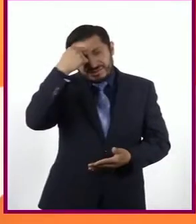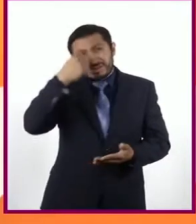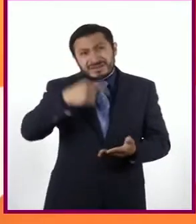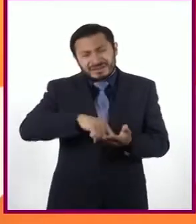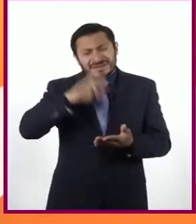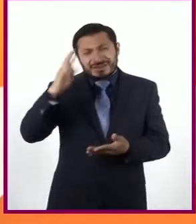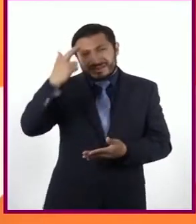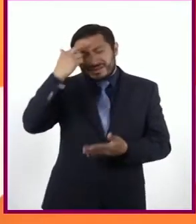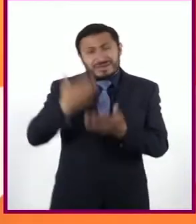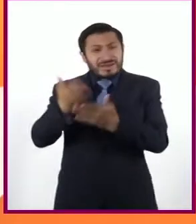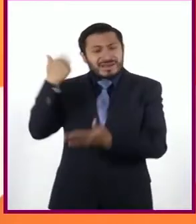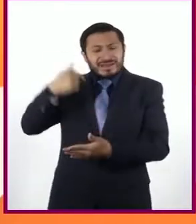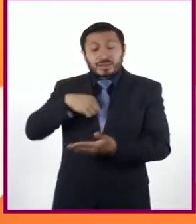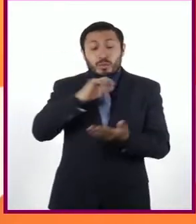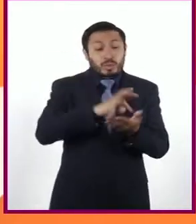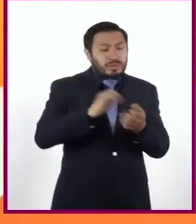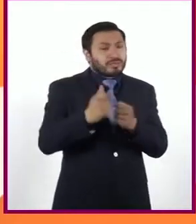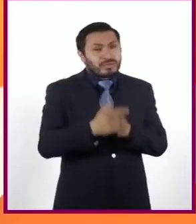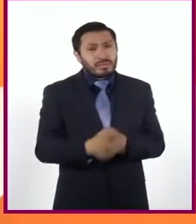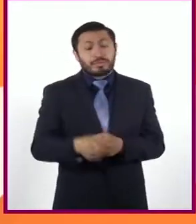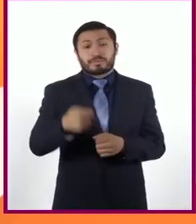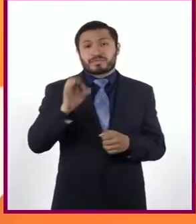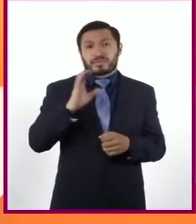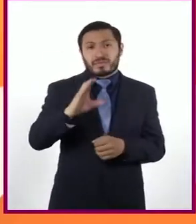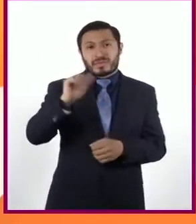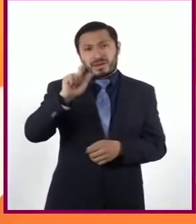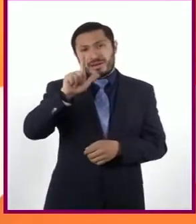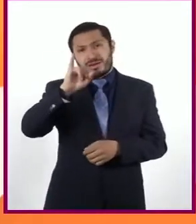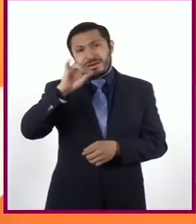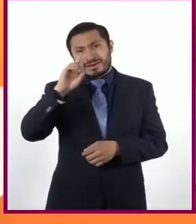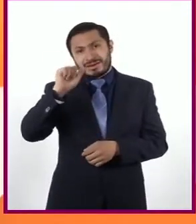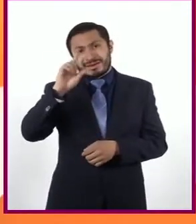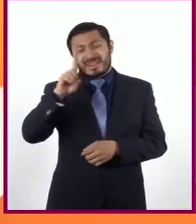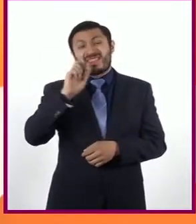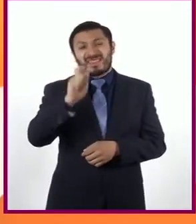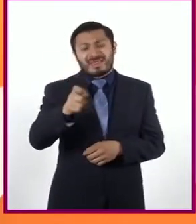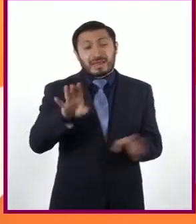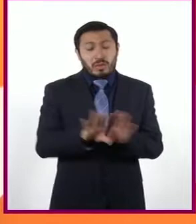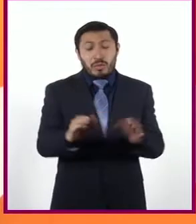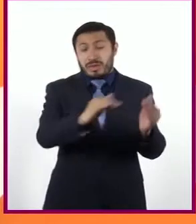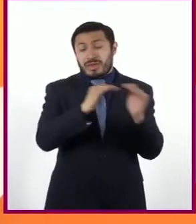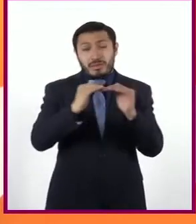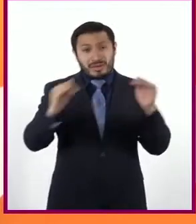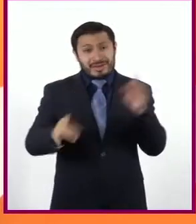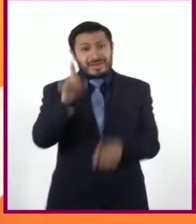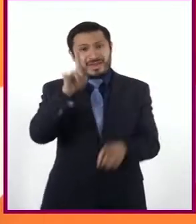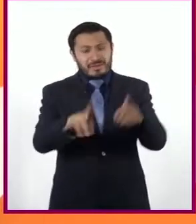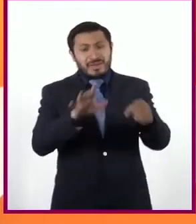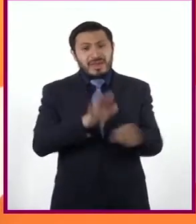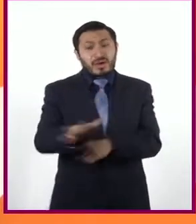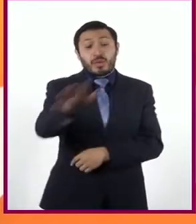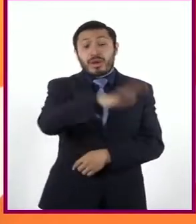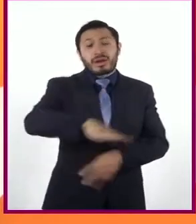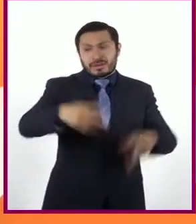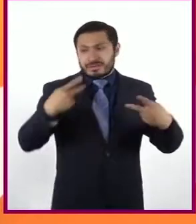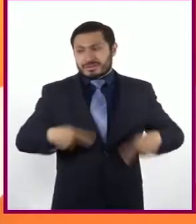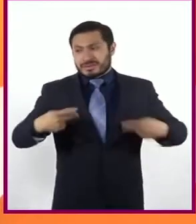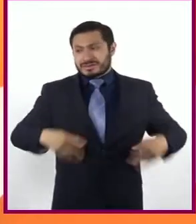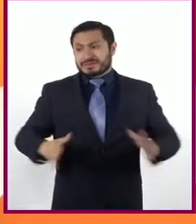leí en días anteriores. La calidad de una democracia depende en gran medida de la participación de los